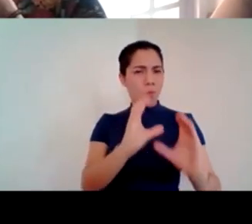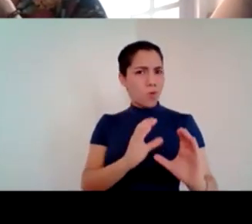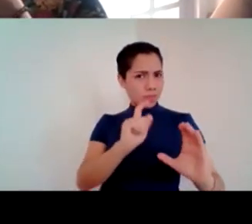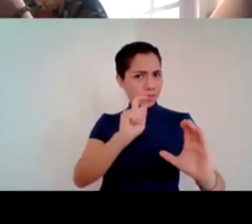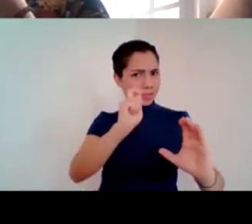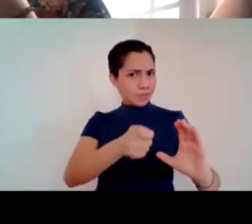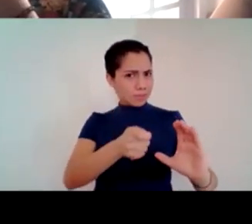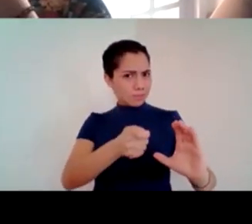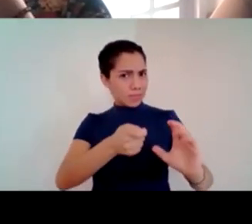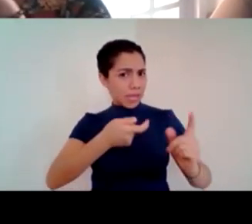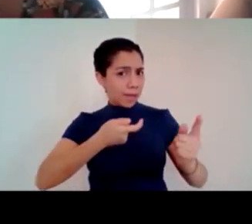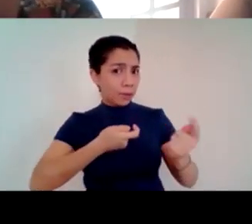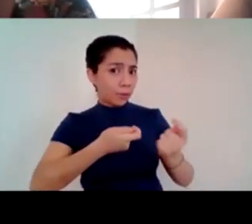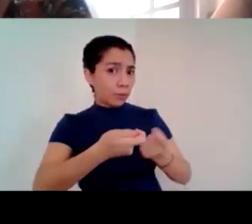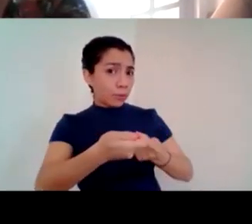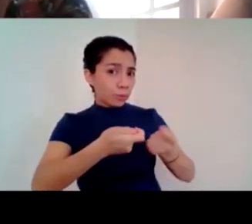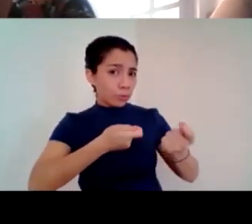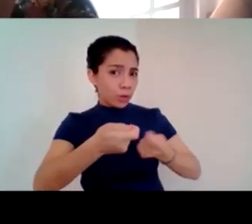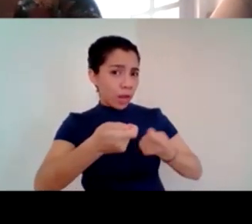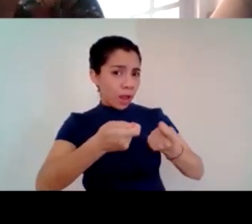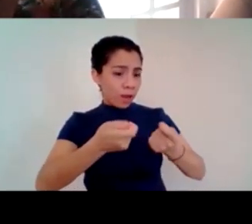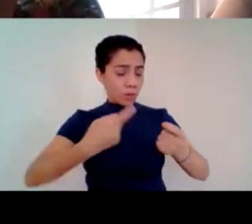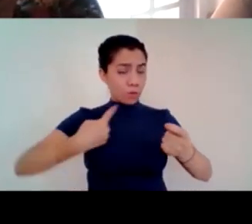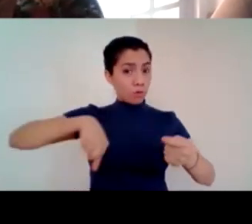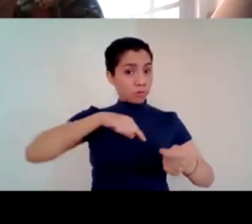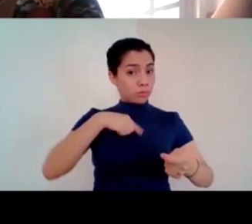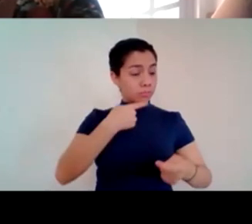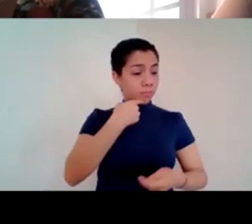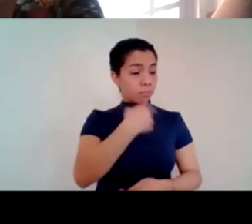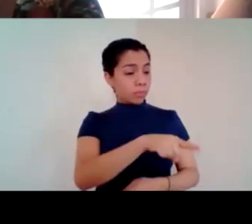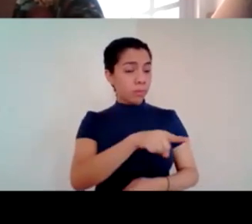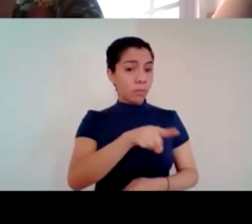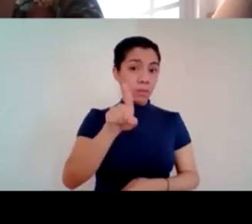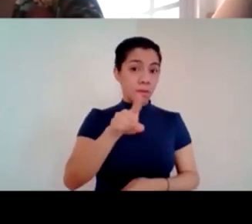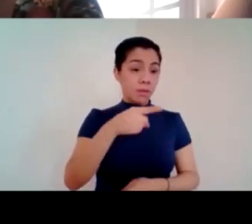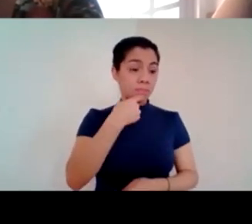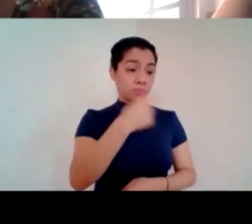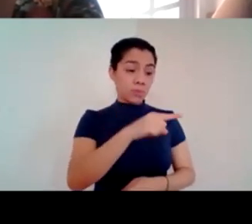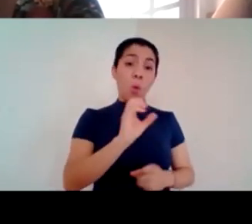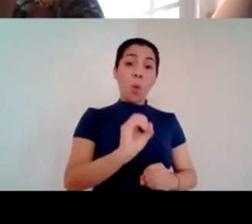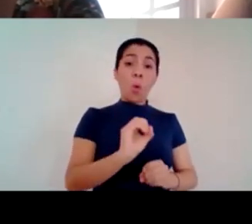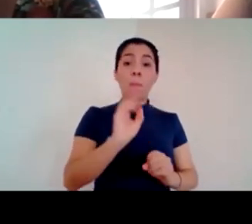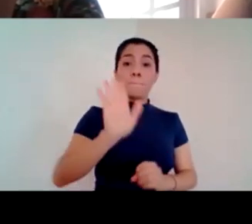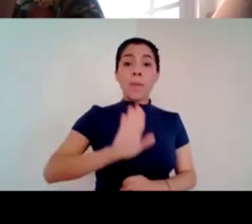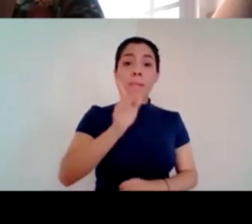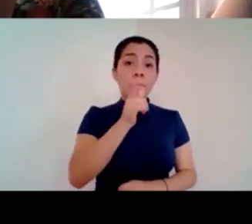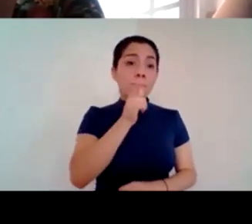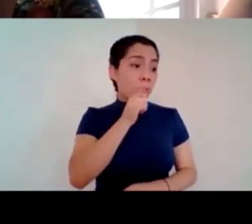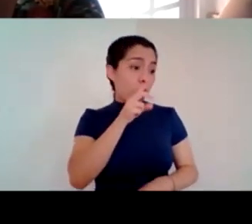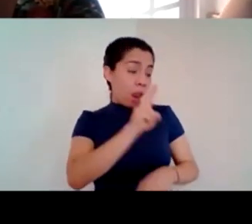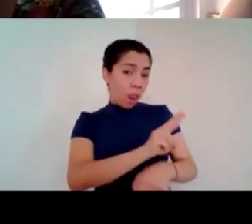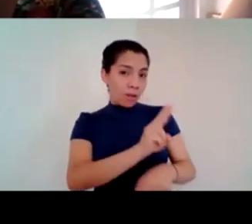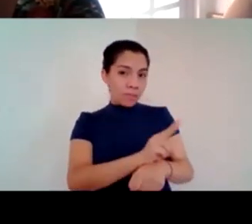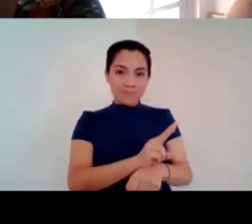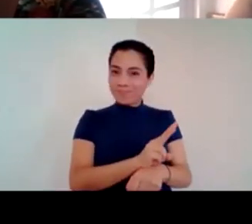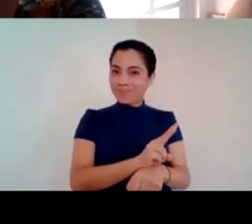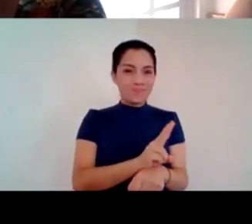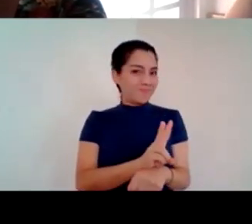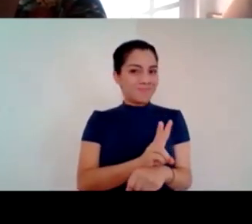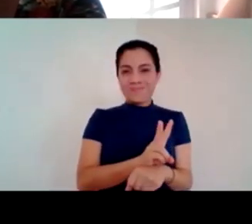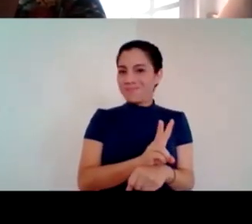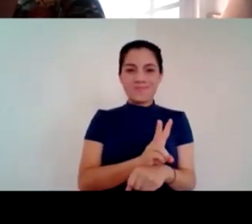guachimanes de las criaturas somos el policía esto tiene que ver